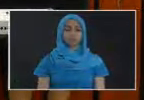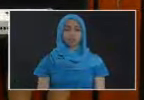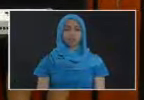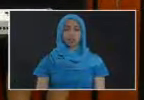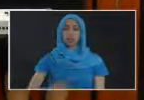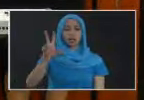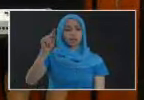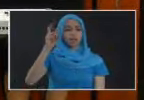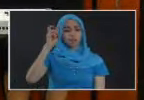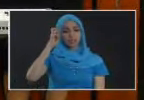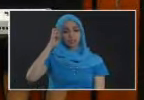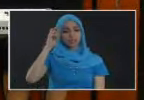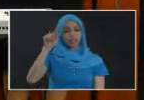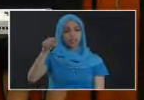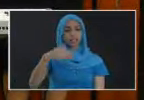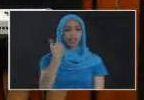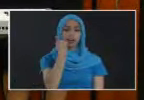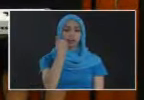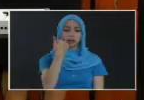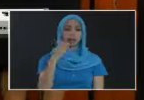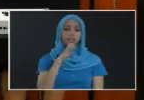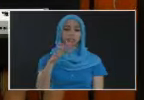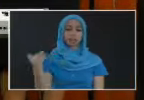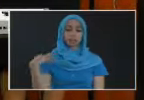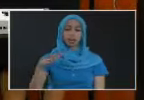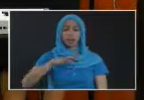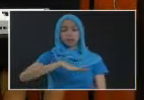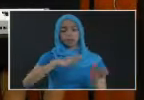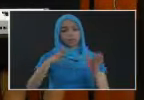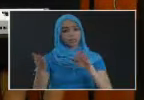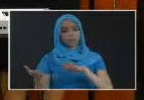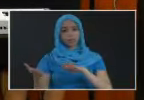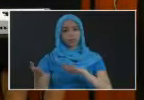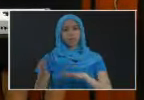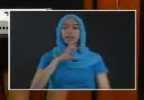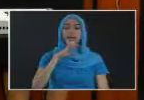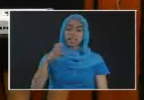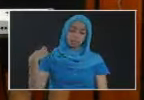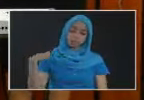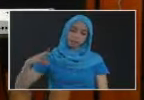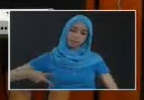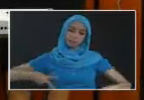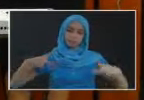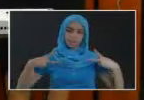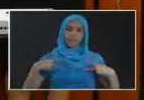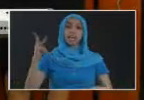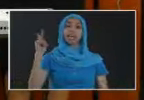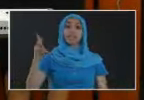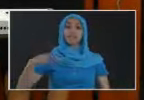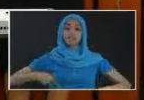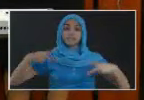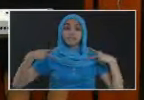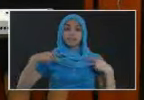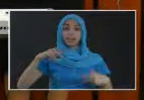No pienses que esta enfermedad es para muerte. Es para vida y vida en